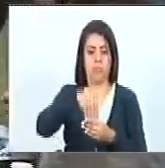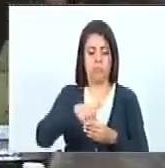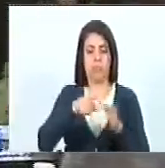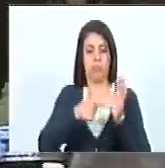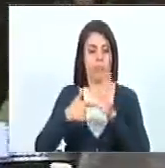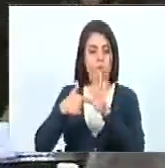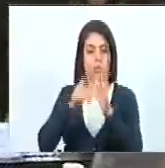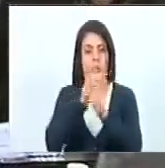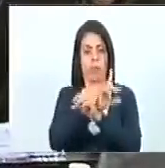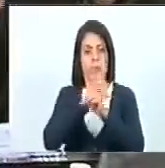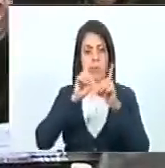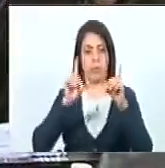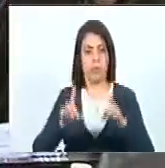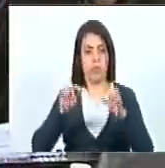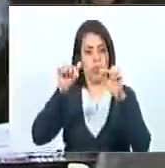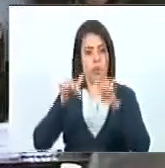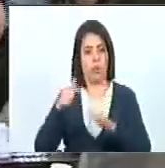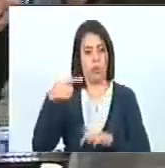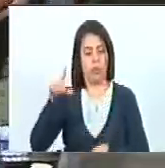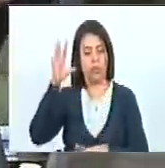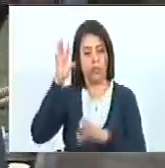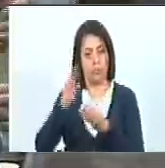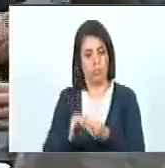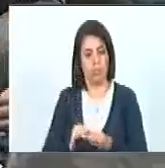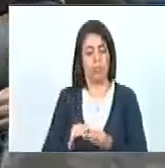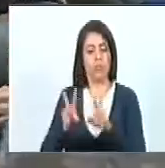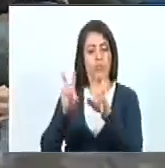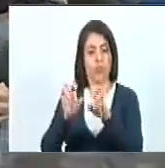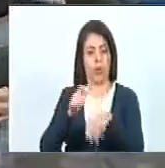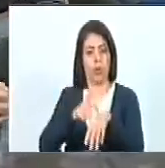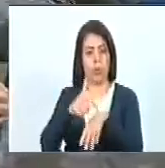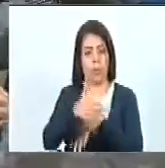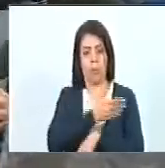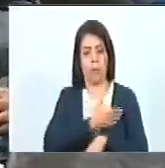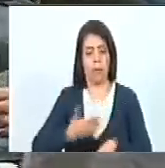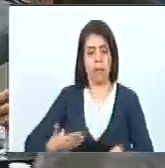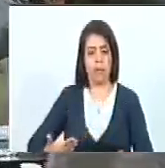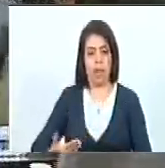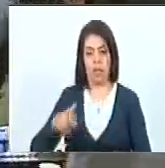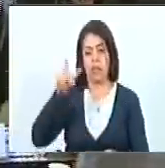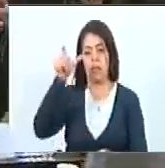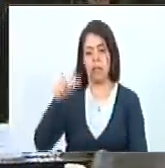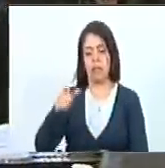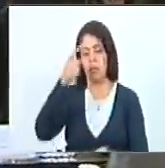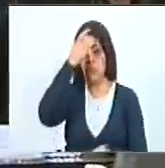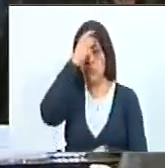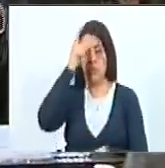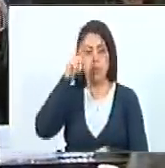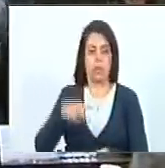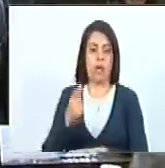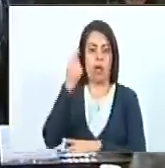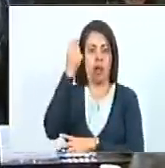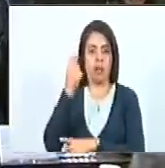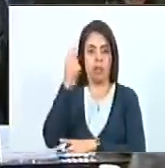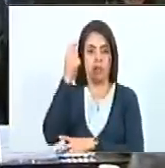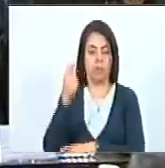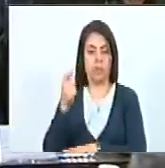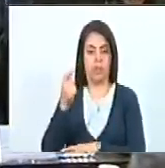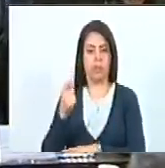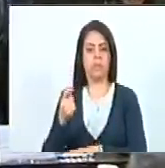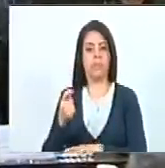manifestó democráticamente y hoy tenemos un nuevo mandato del presidente Erdogan, pero además tenemos una asamblea,